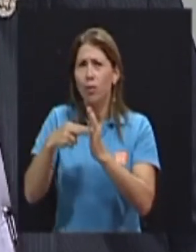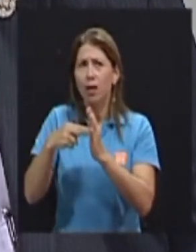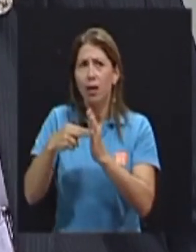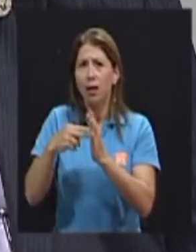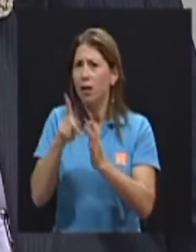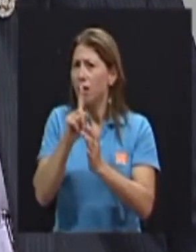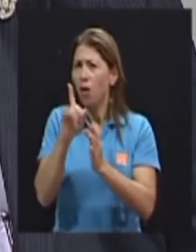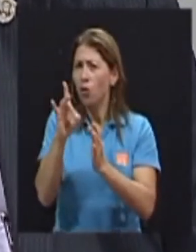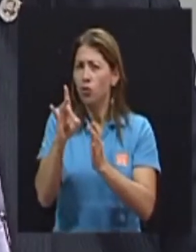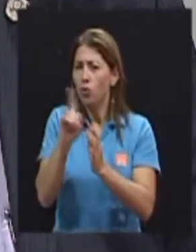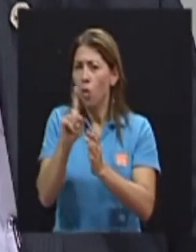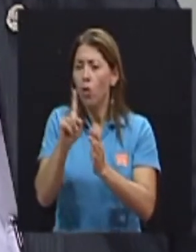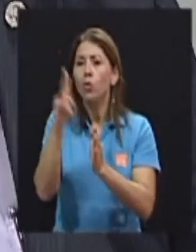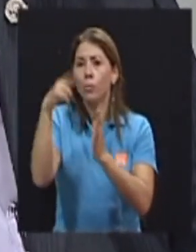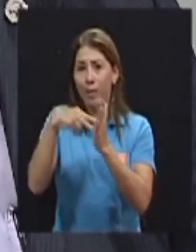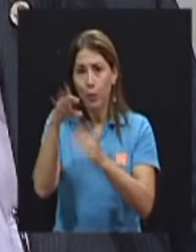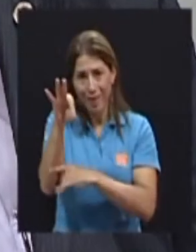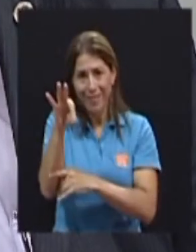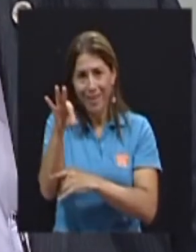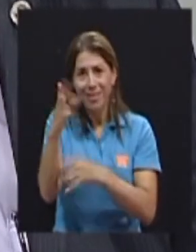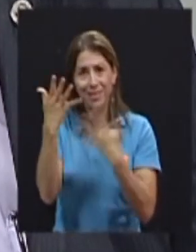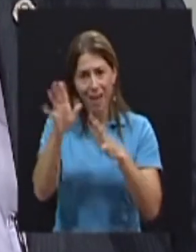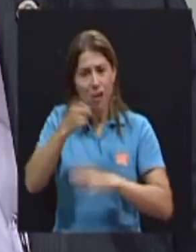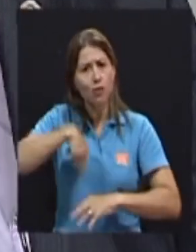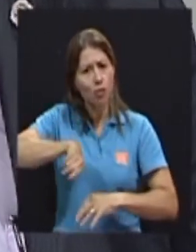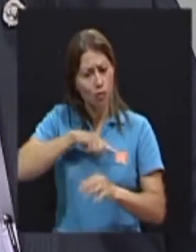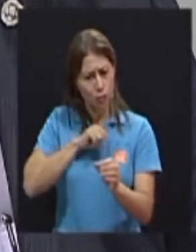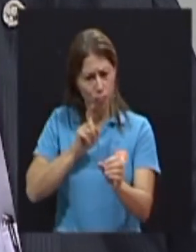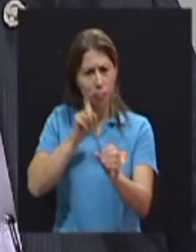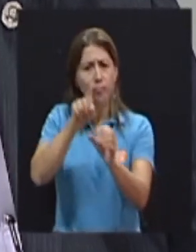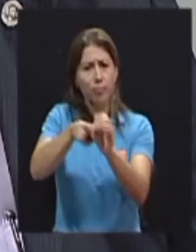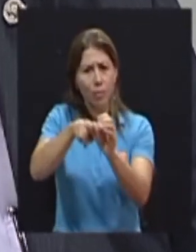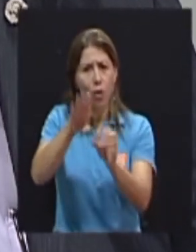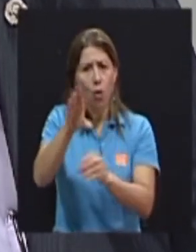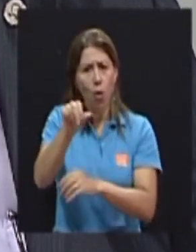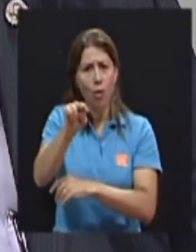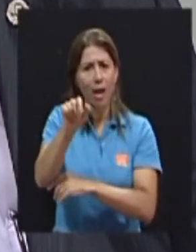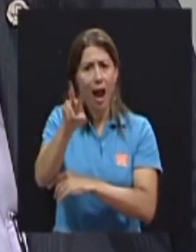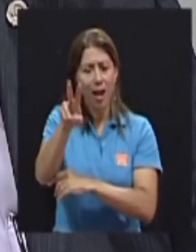en que nacimos, pero sí desde el 2009 le manifestamos, hicimos la primera manifestación